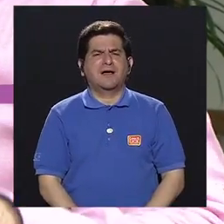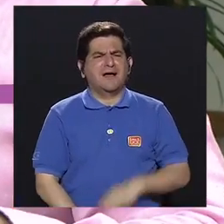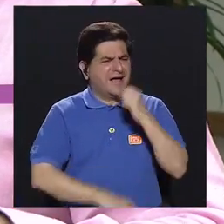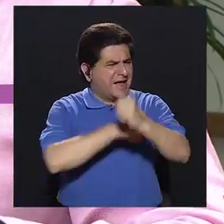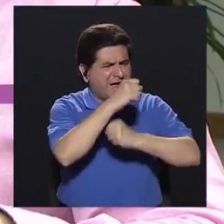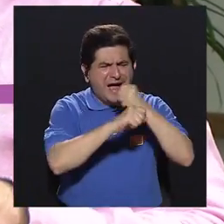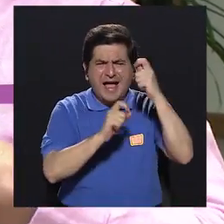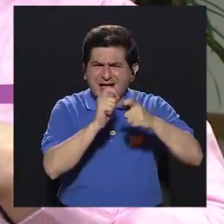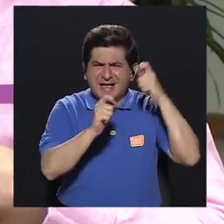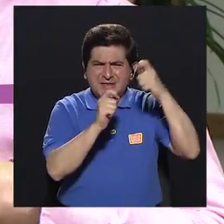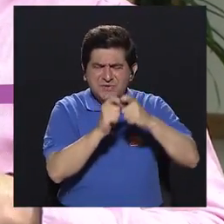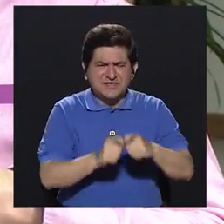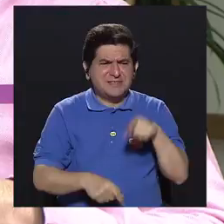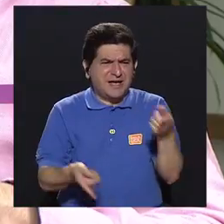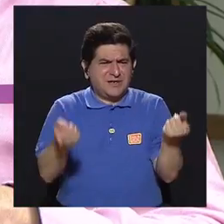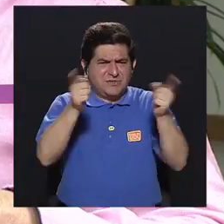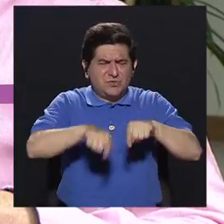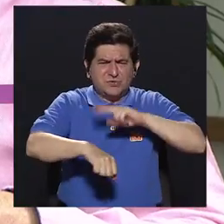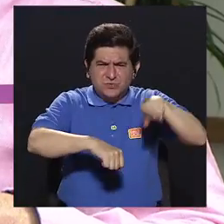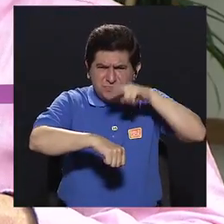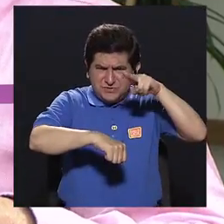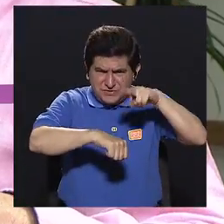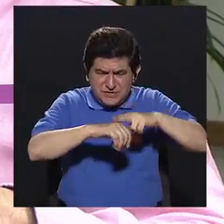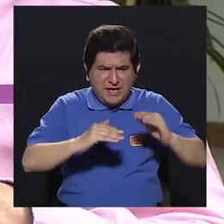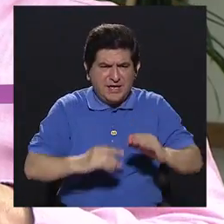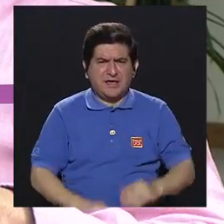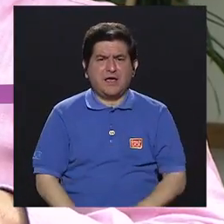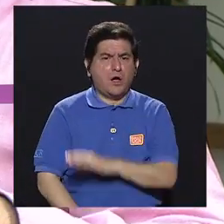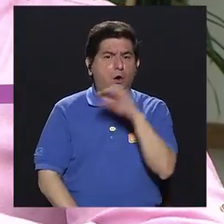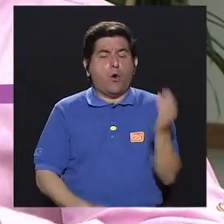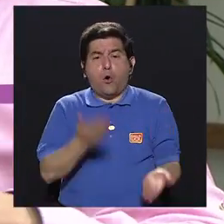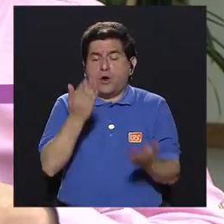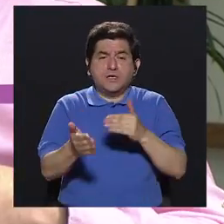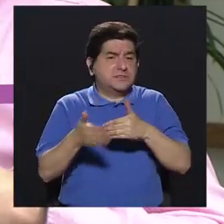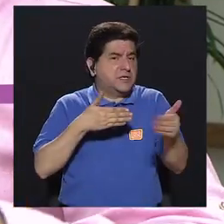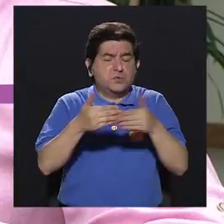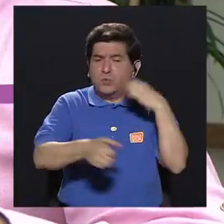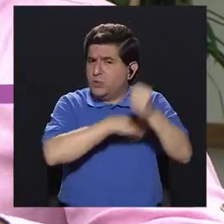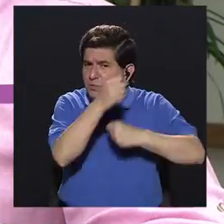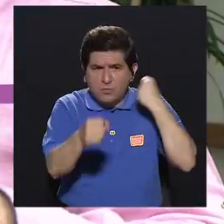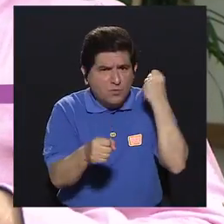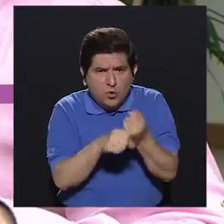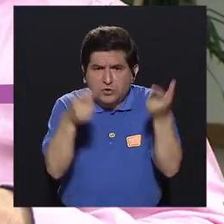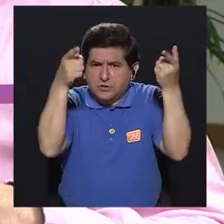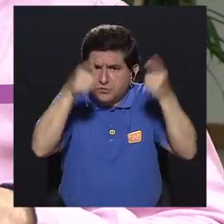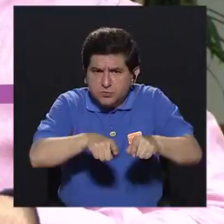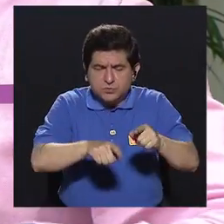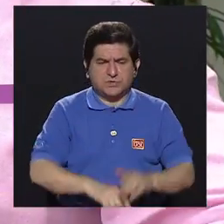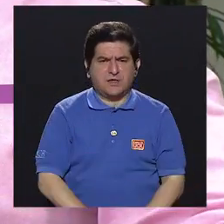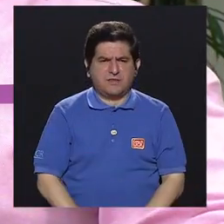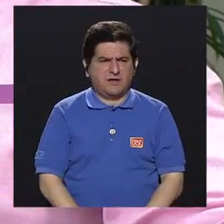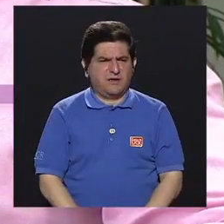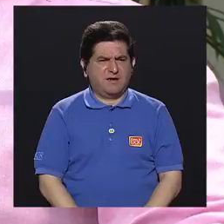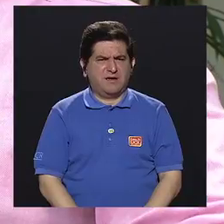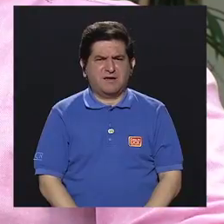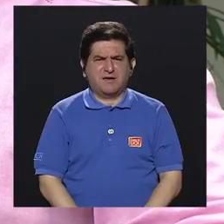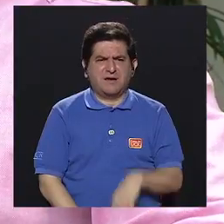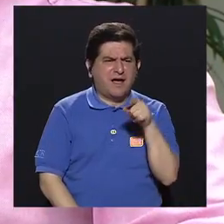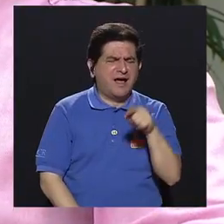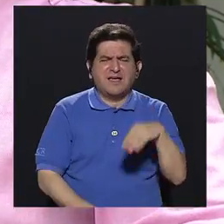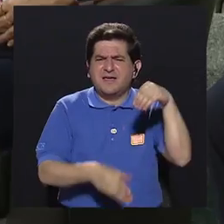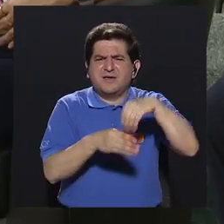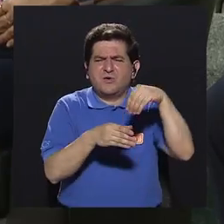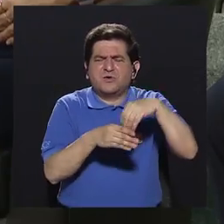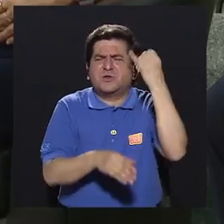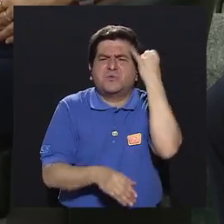alguna edad en donde se vea esto con mayor frecuencia o puede suceder a cualquier edad? ¿Qué podemos aportar con respecto